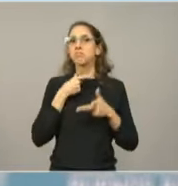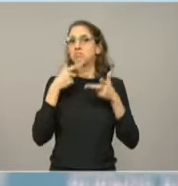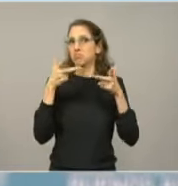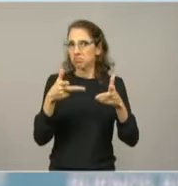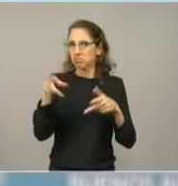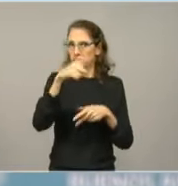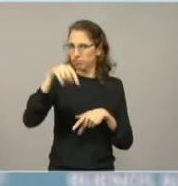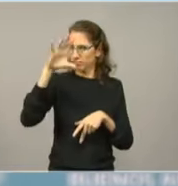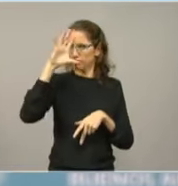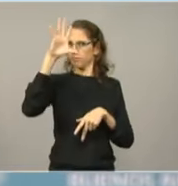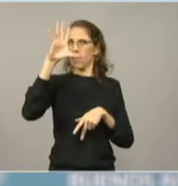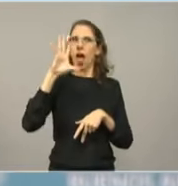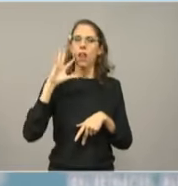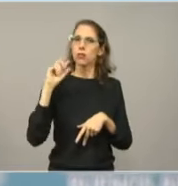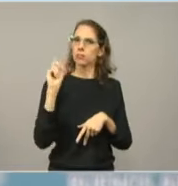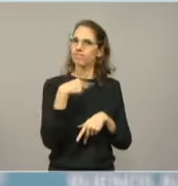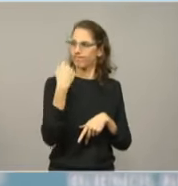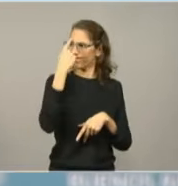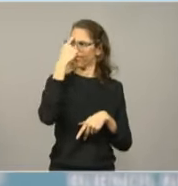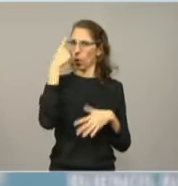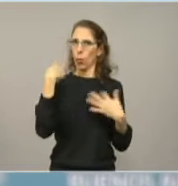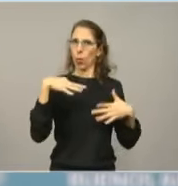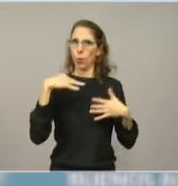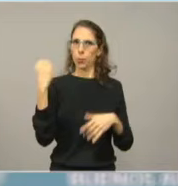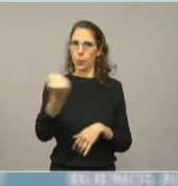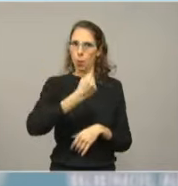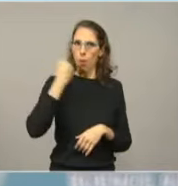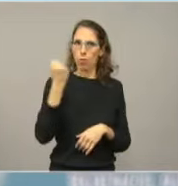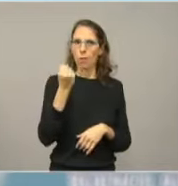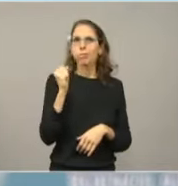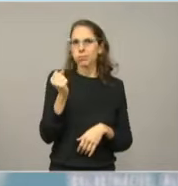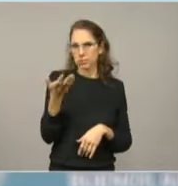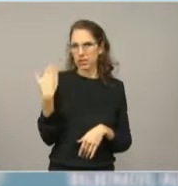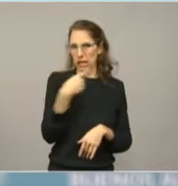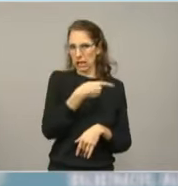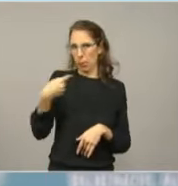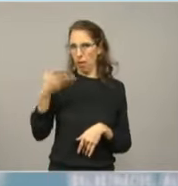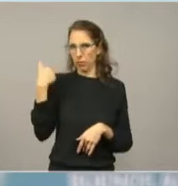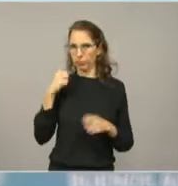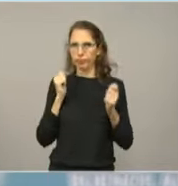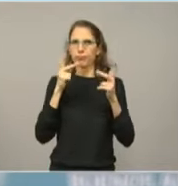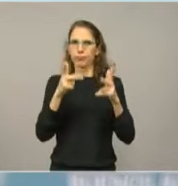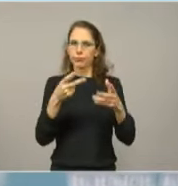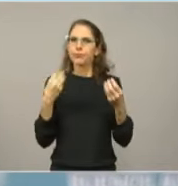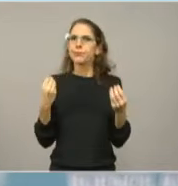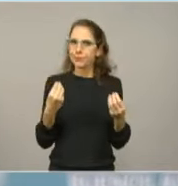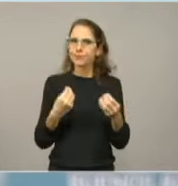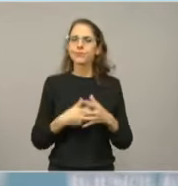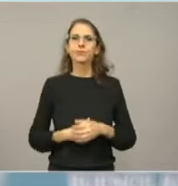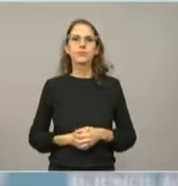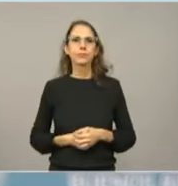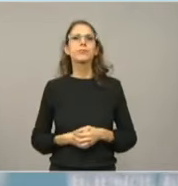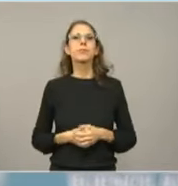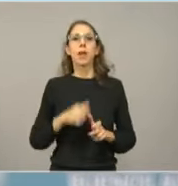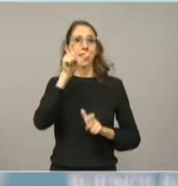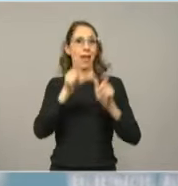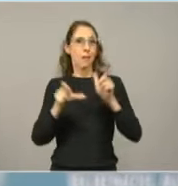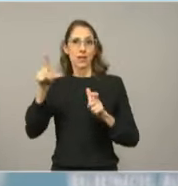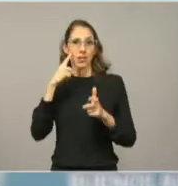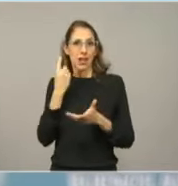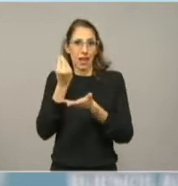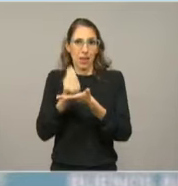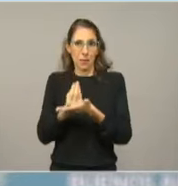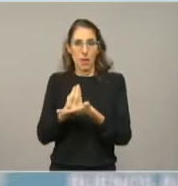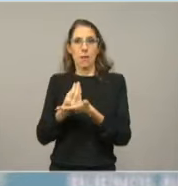de algo que consideramos muy muy importante que lo dijimos la semana pasada que es la necesidad de los bonaerenses de las